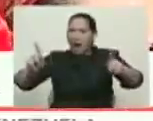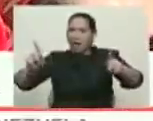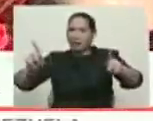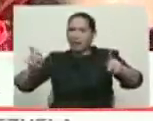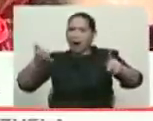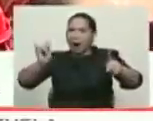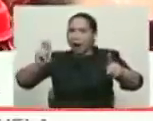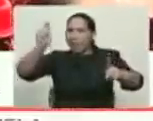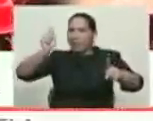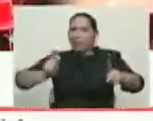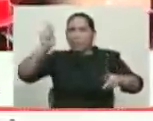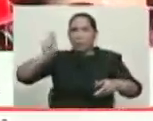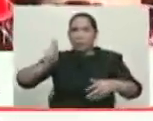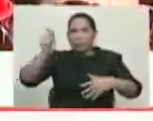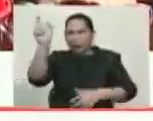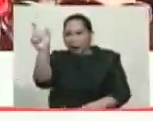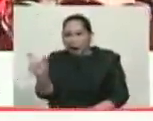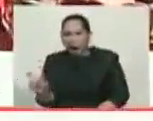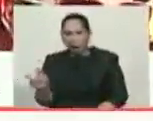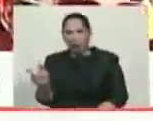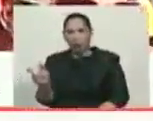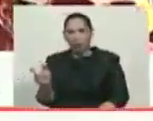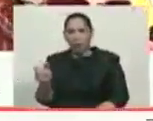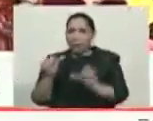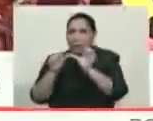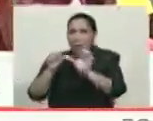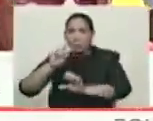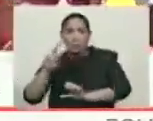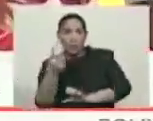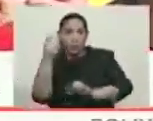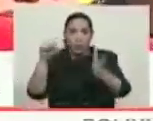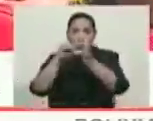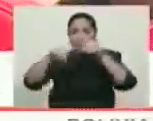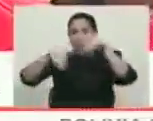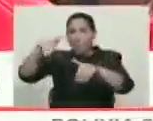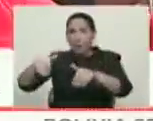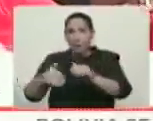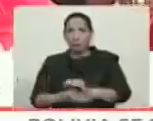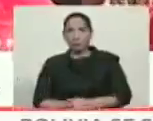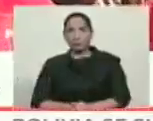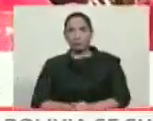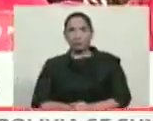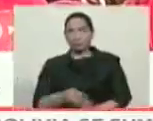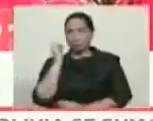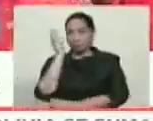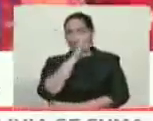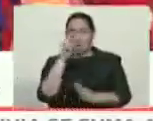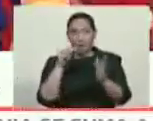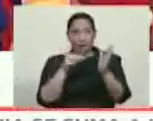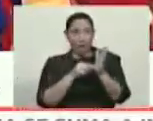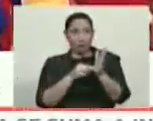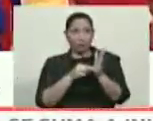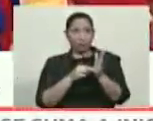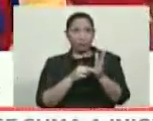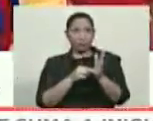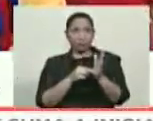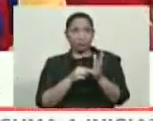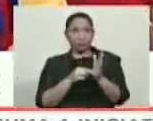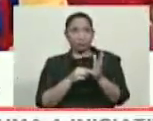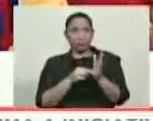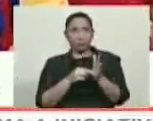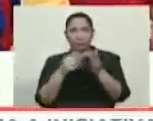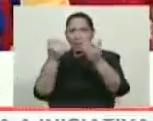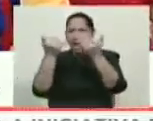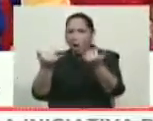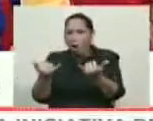un diputado que quedó segundo en su circunscripción electoral en la Asamblea Nacional,